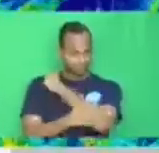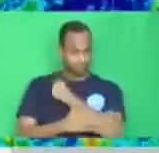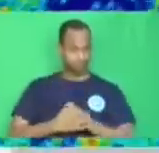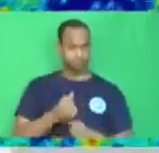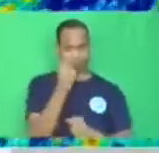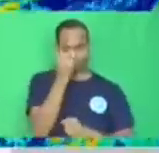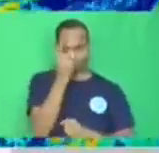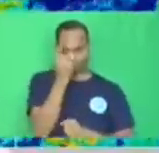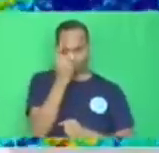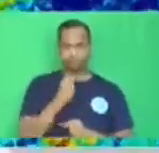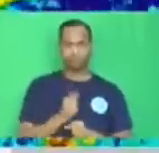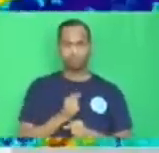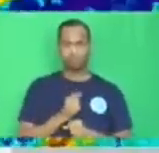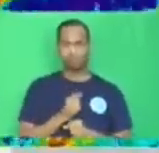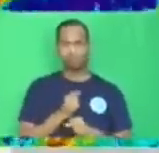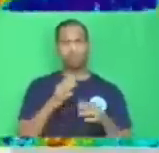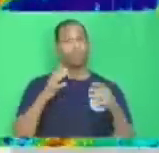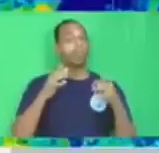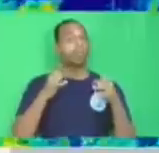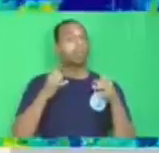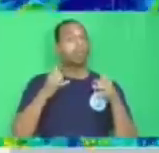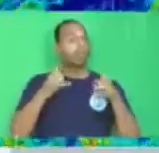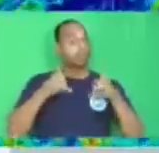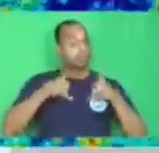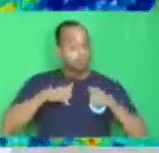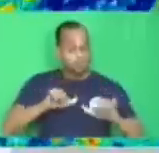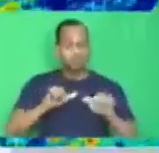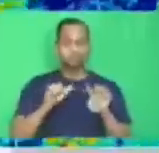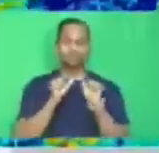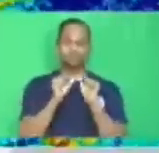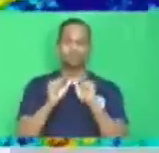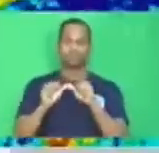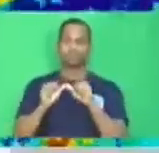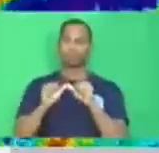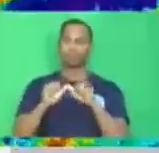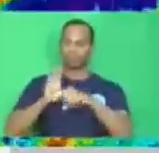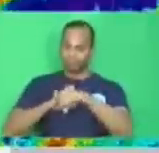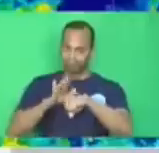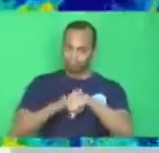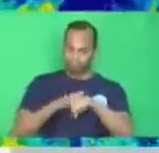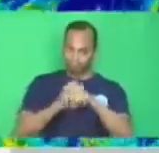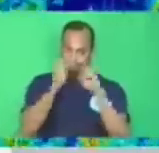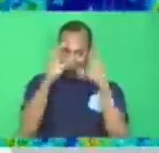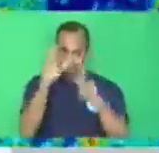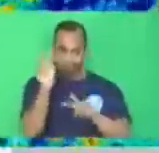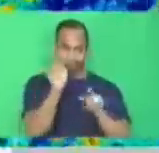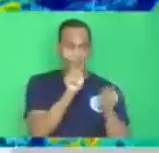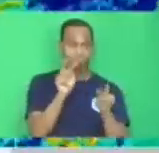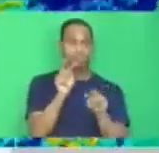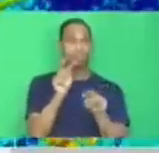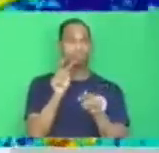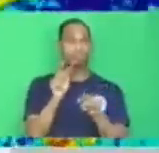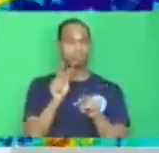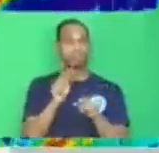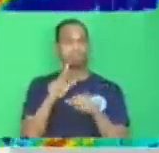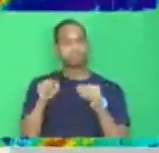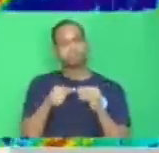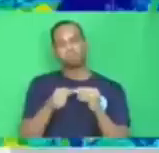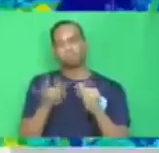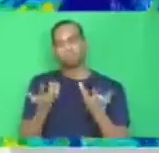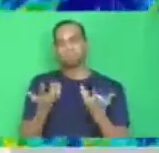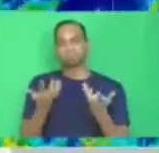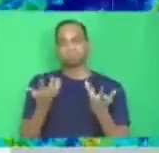esto que todavía se mantienen los niveles de alerta y avisos con